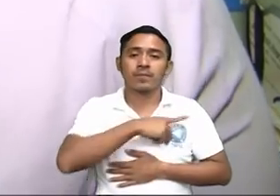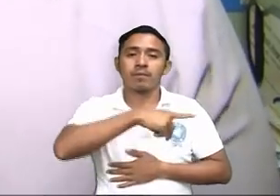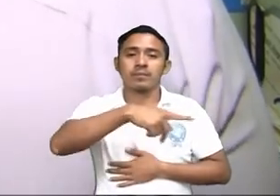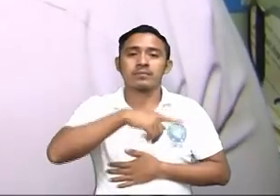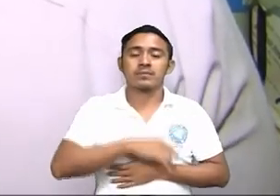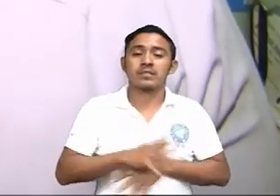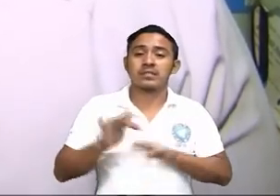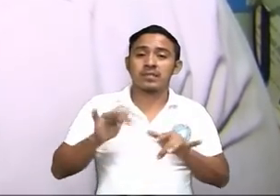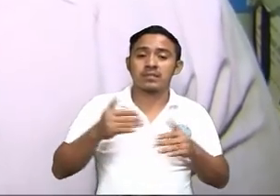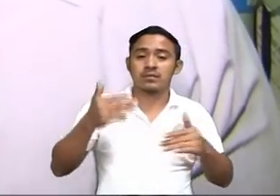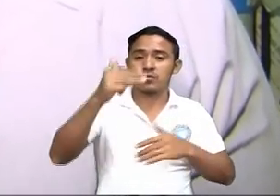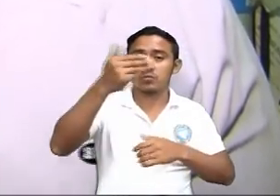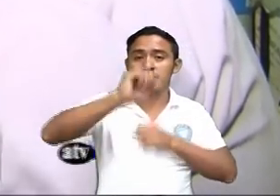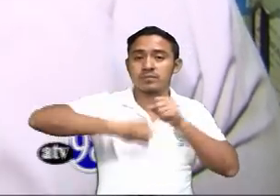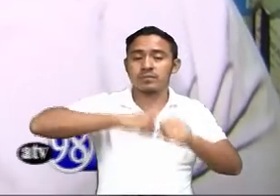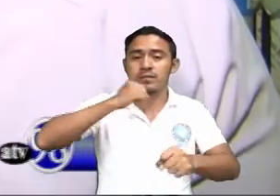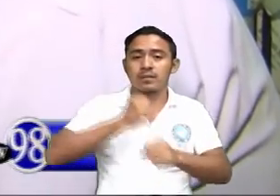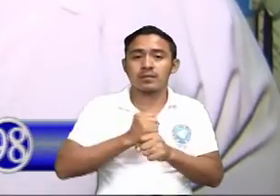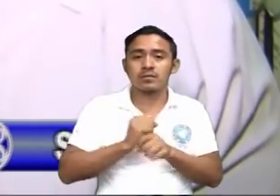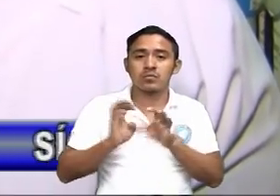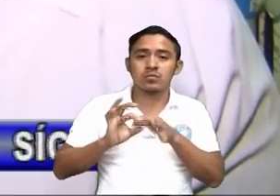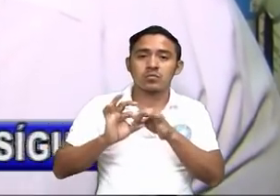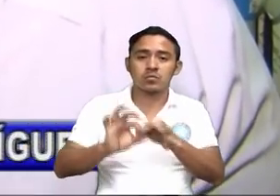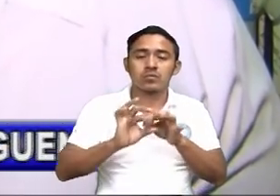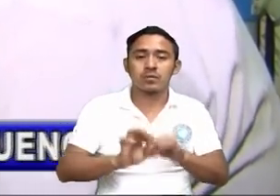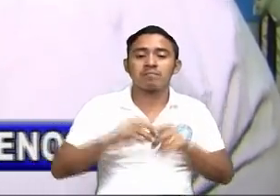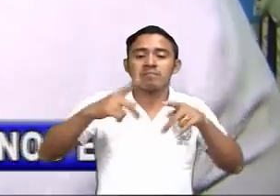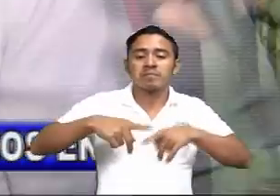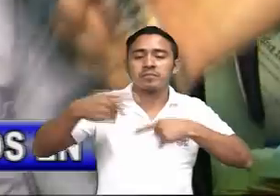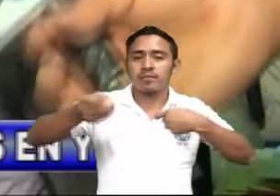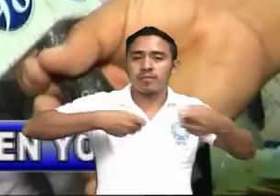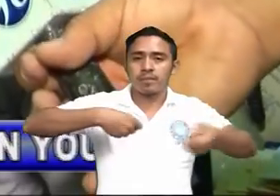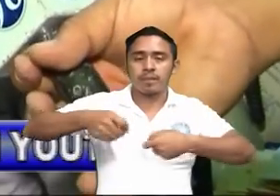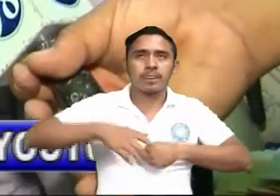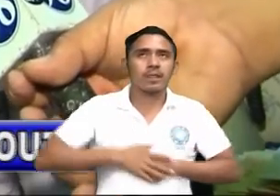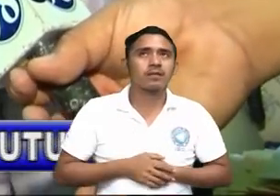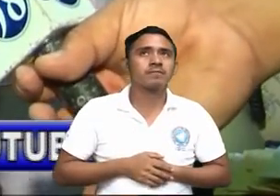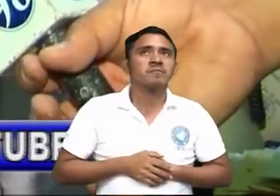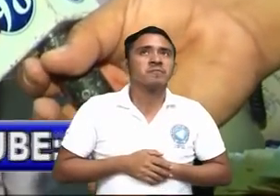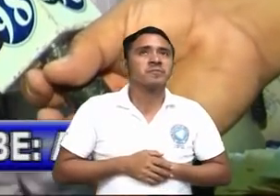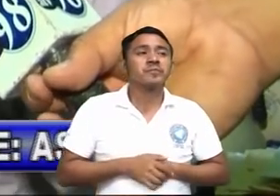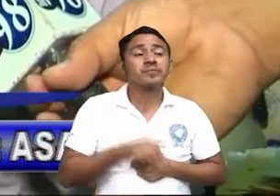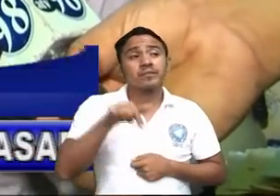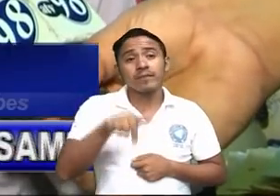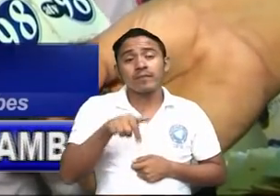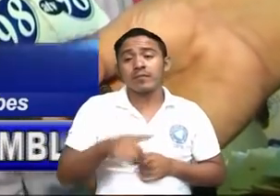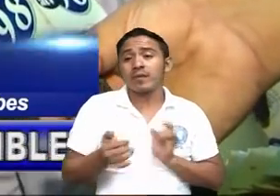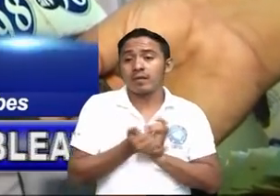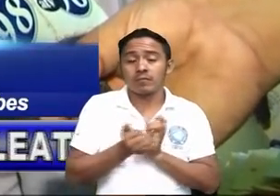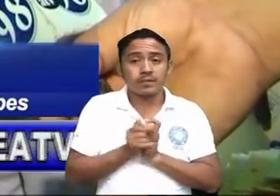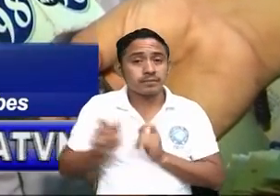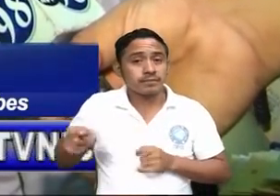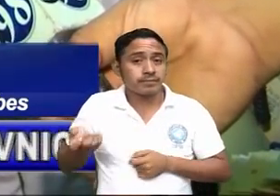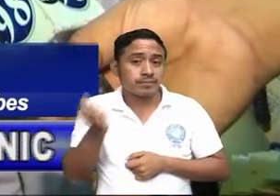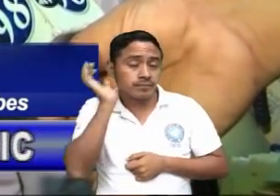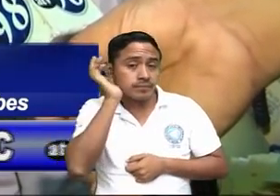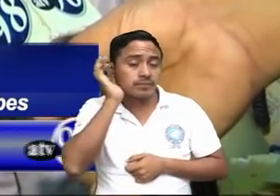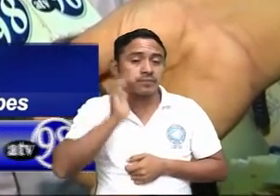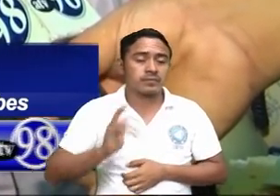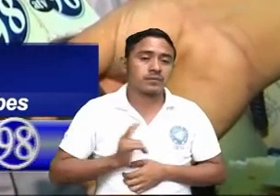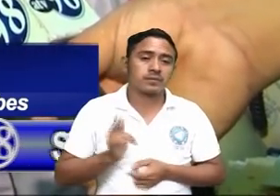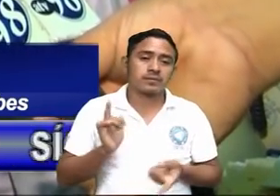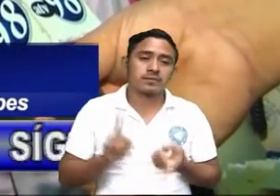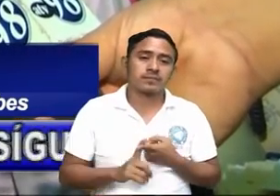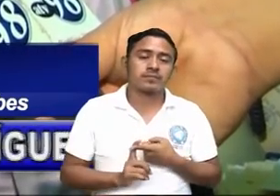cumplirá 9 años de estar junto a los comerciantes. Bueno, acá como toda una radio, ¿verdad? Tenemos el